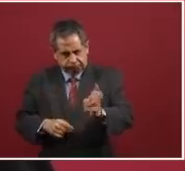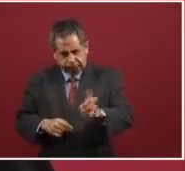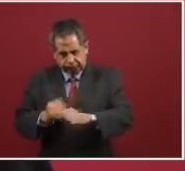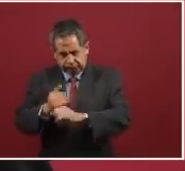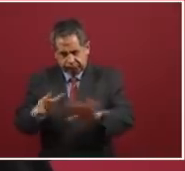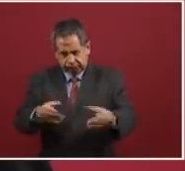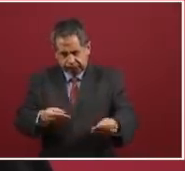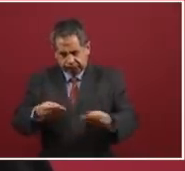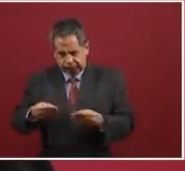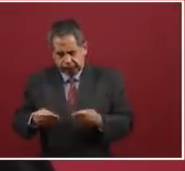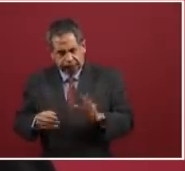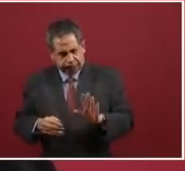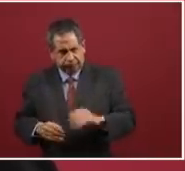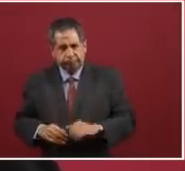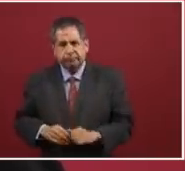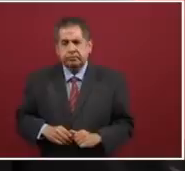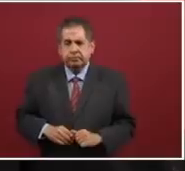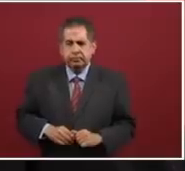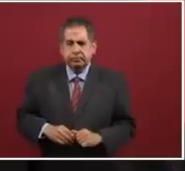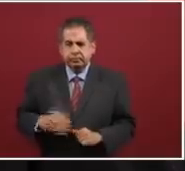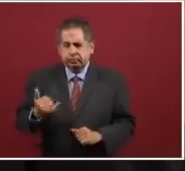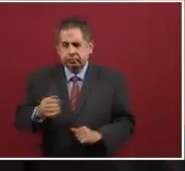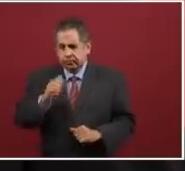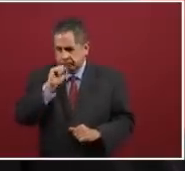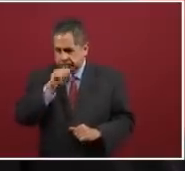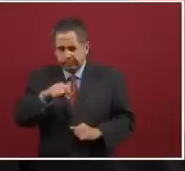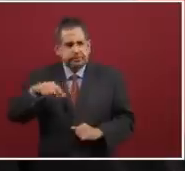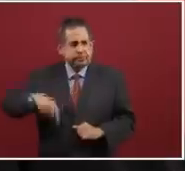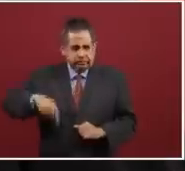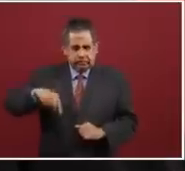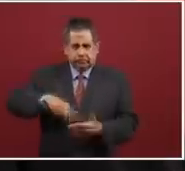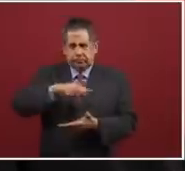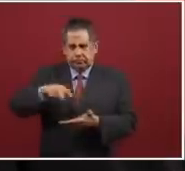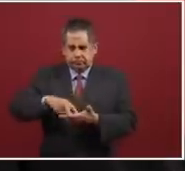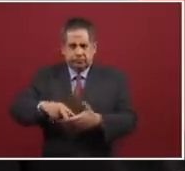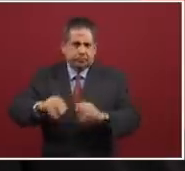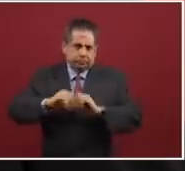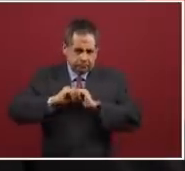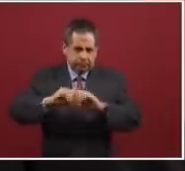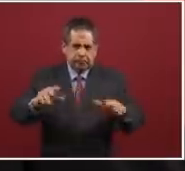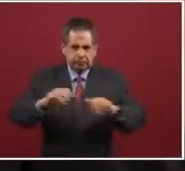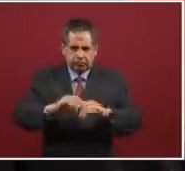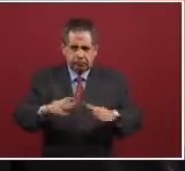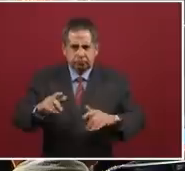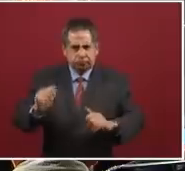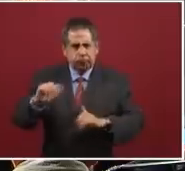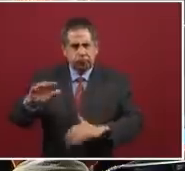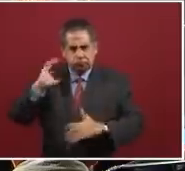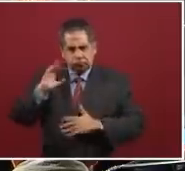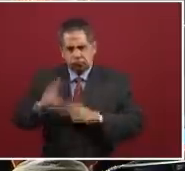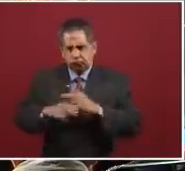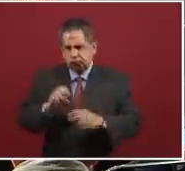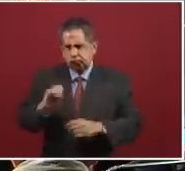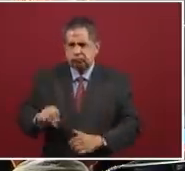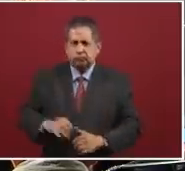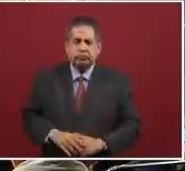informe, y aquí se va a dar a conocer, porque es un compromiso.